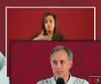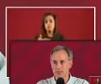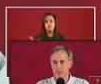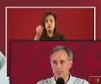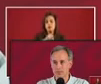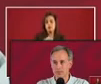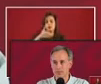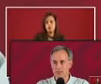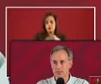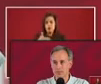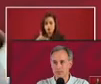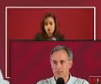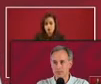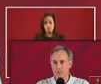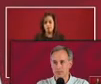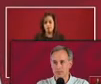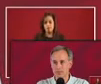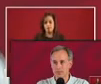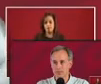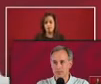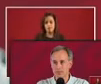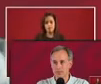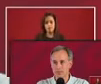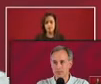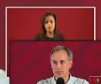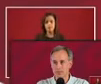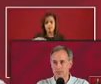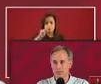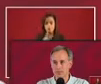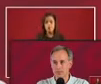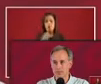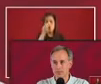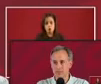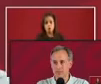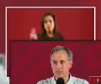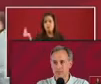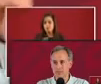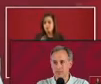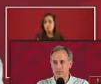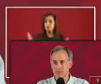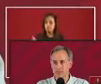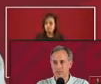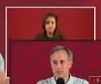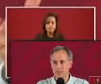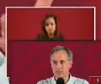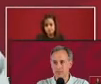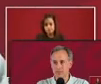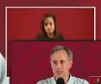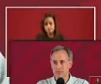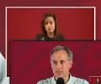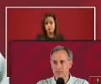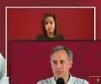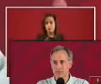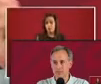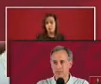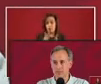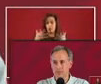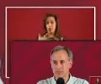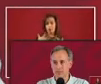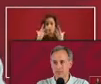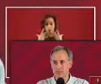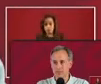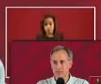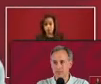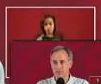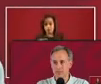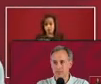semanas. Pero hay que ejercerlo ahorita, porque si llegamos a tener demasiados casos, como le ocurrió a